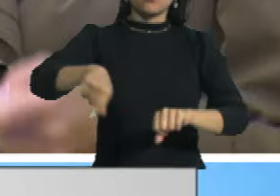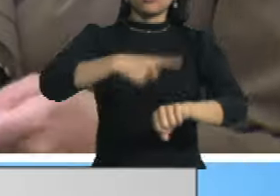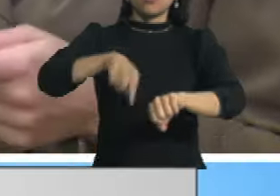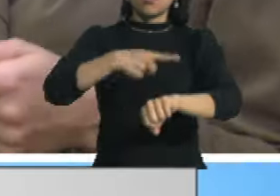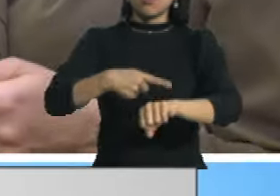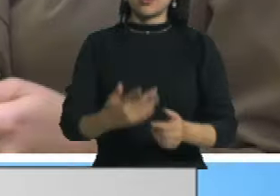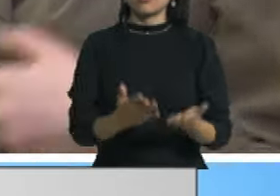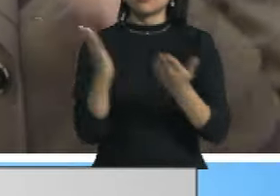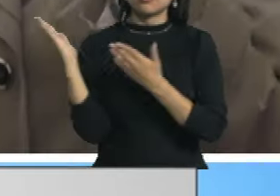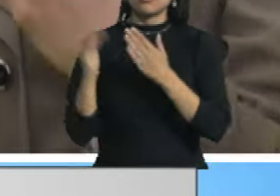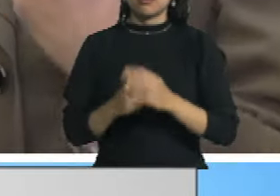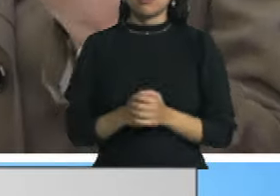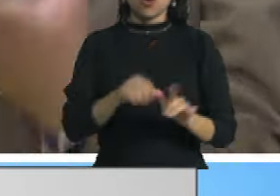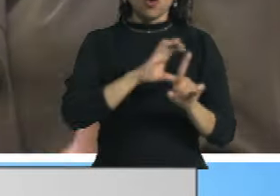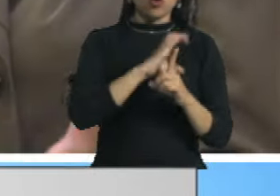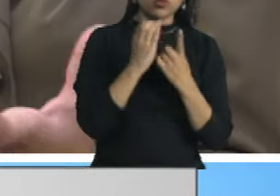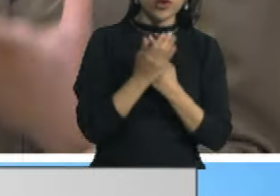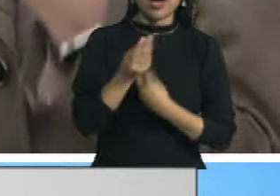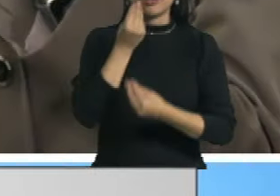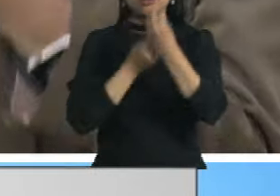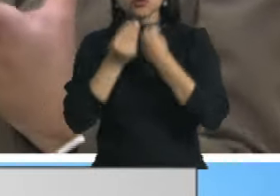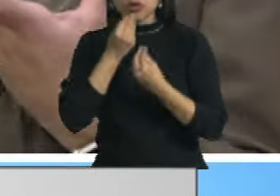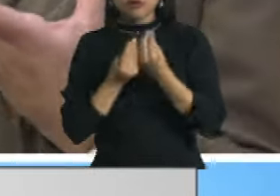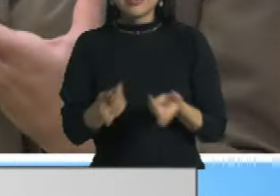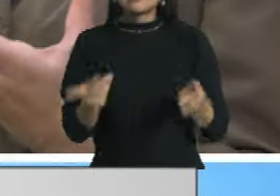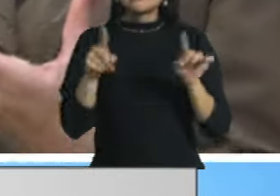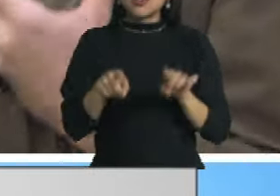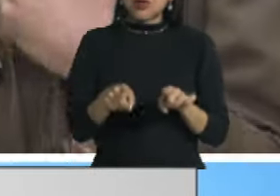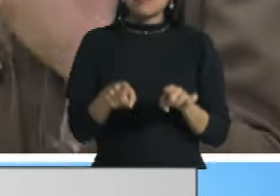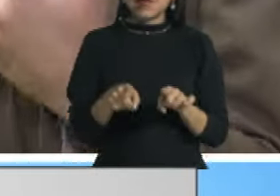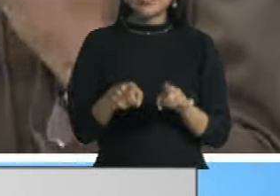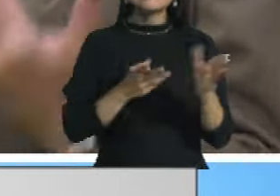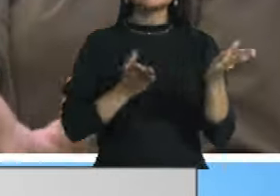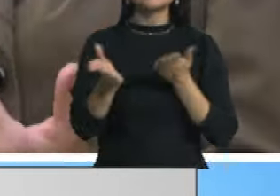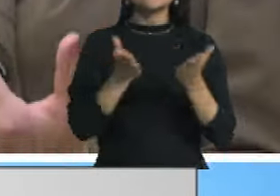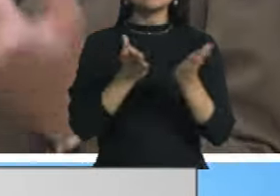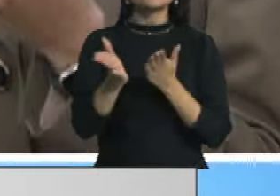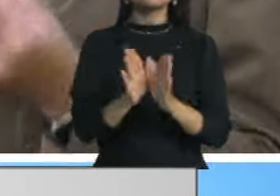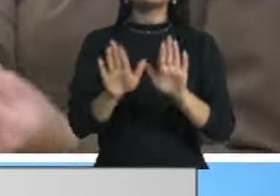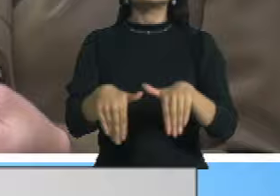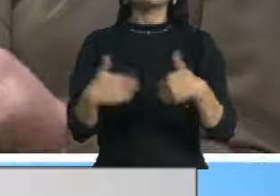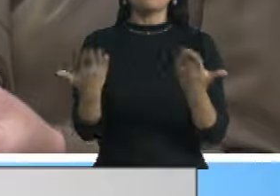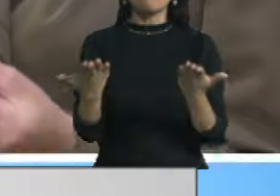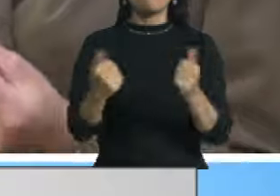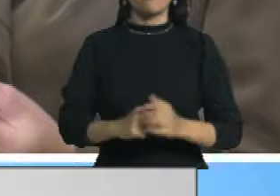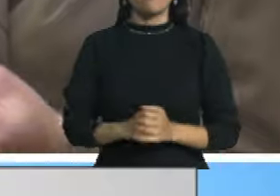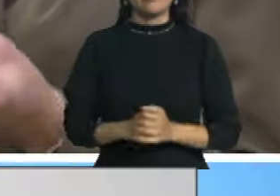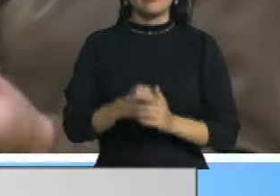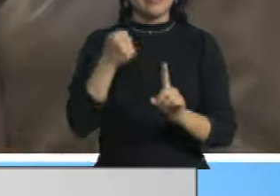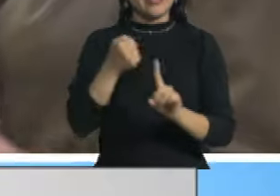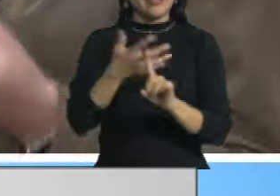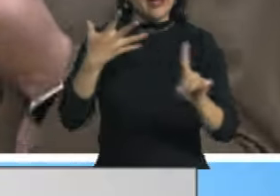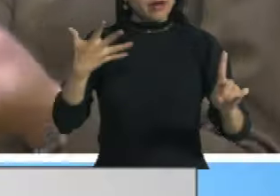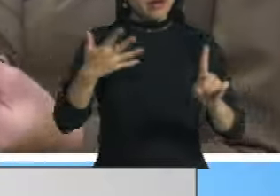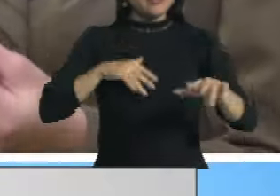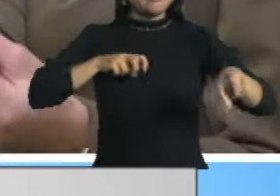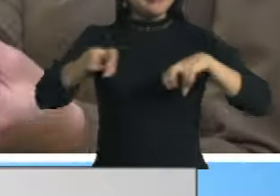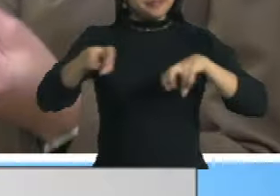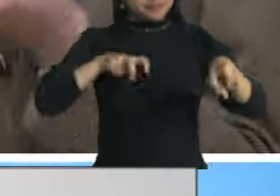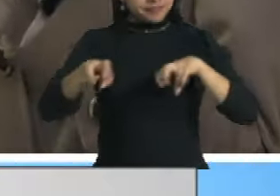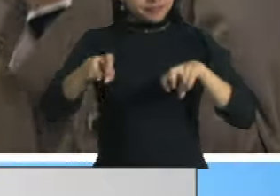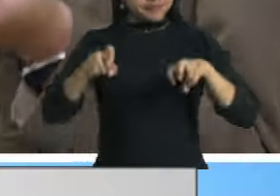no solo una oferta cultural y gastronómica, sino Bogotá 24 horas va mucho más allá. Bogotá 24 horas implica también tener